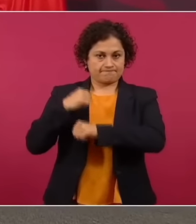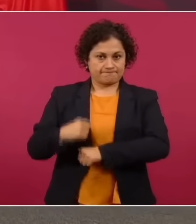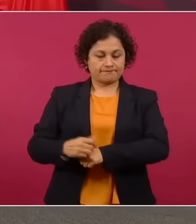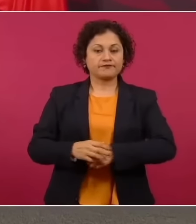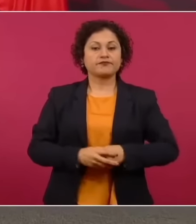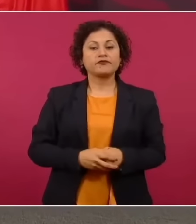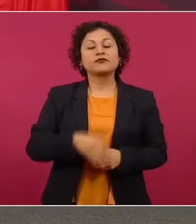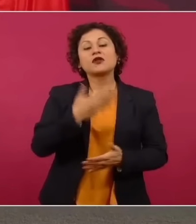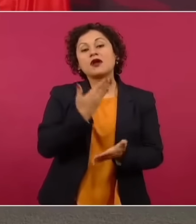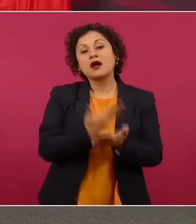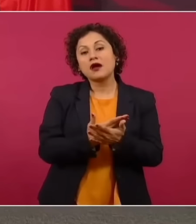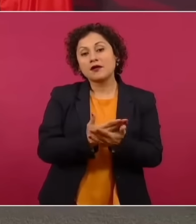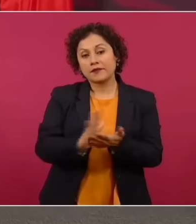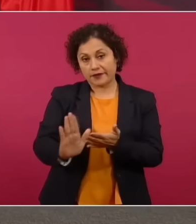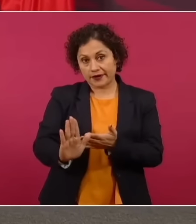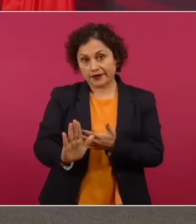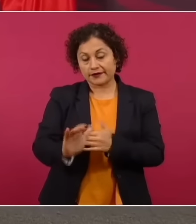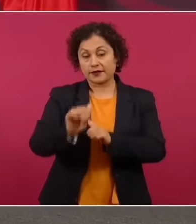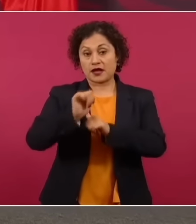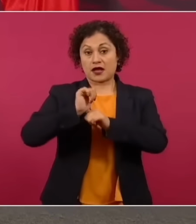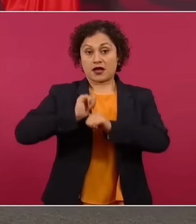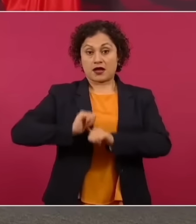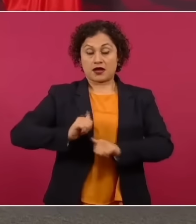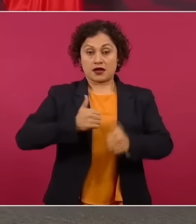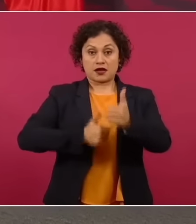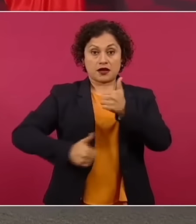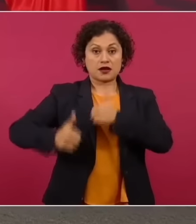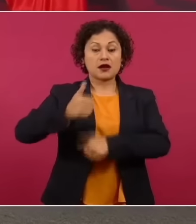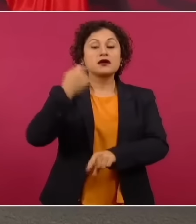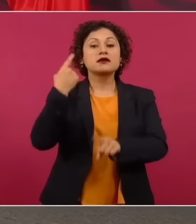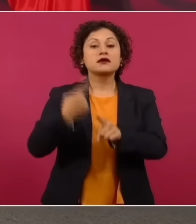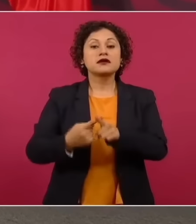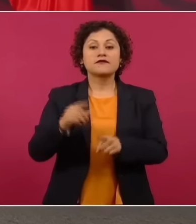la autoridad, en este caso, la Fiscalía,